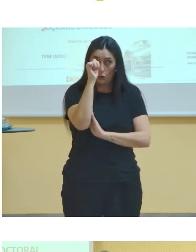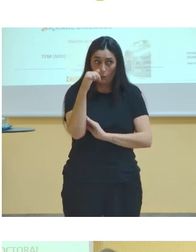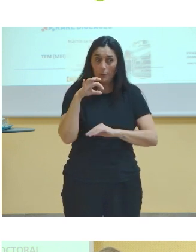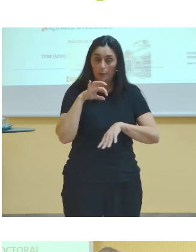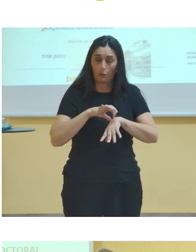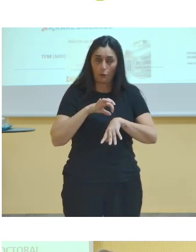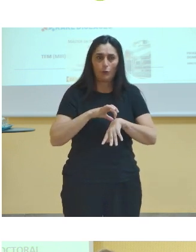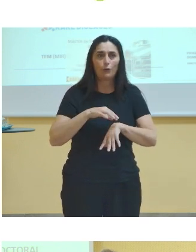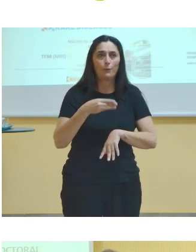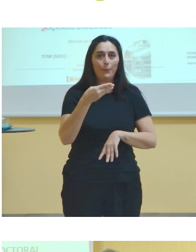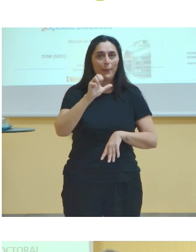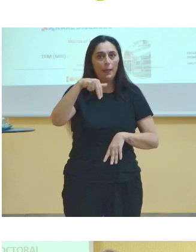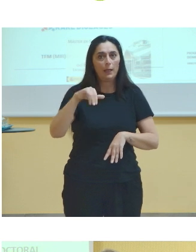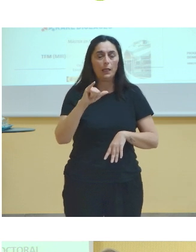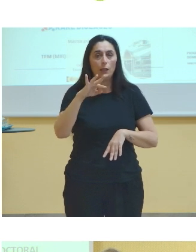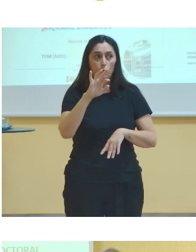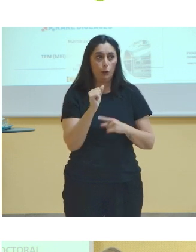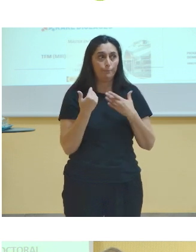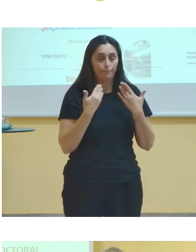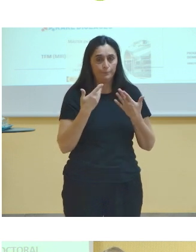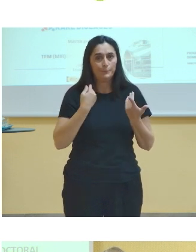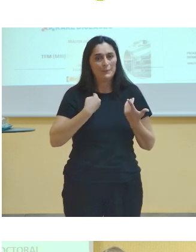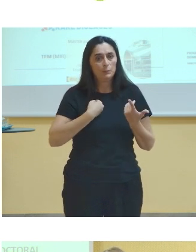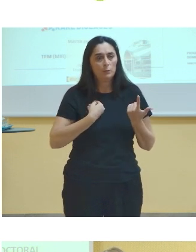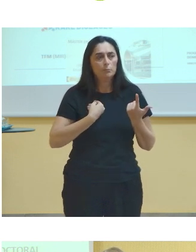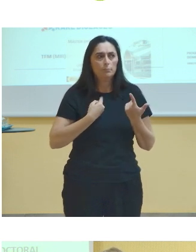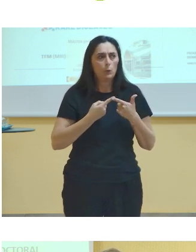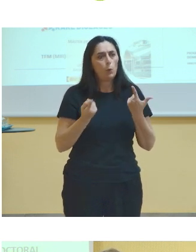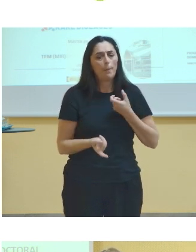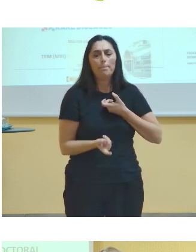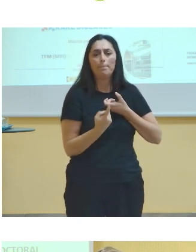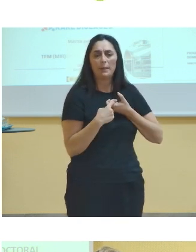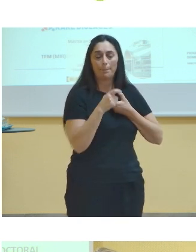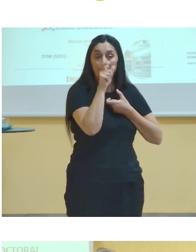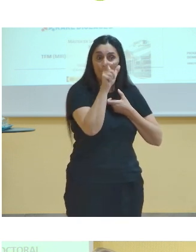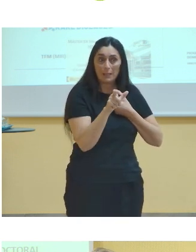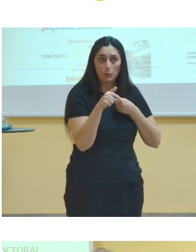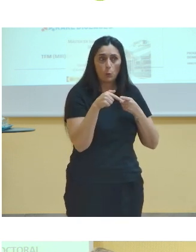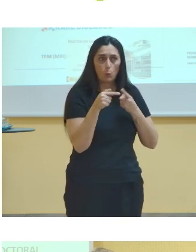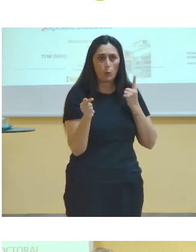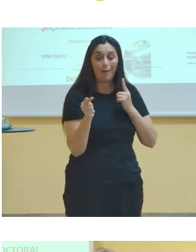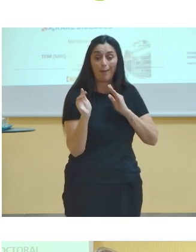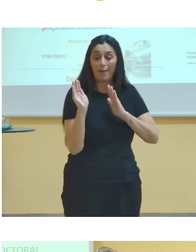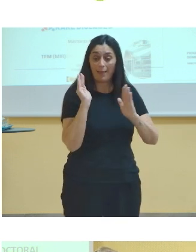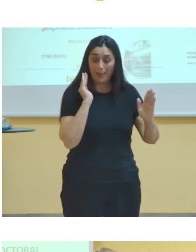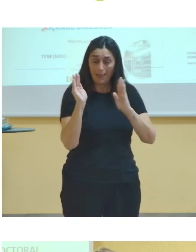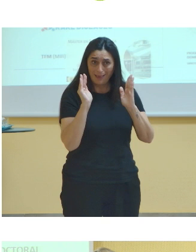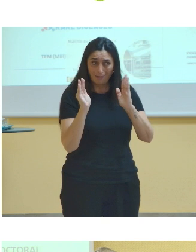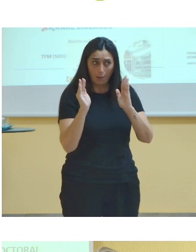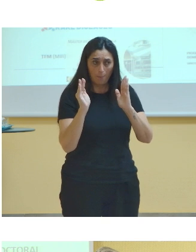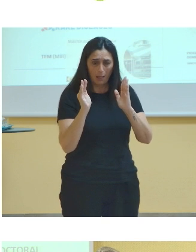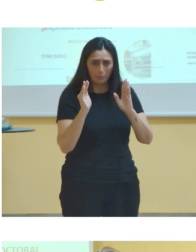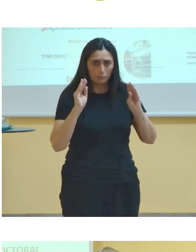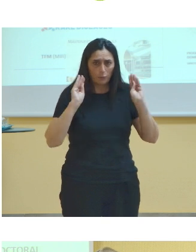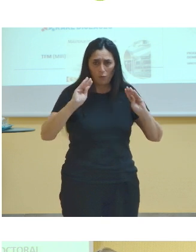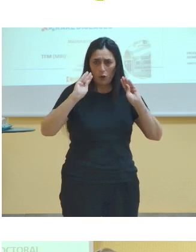doctor Benito, lo cual también ha habido la implicación de una persona que durante toda su etapa predoctoral, durante 4 años, ha